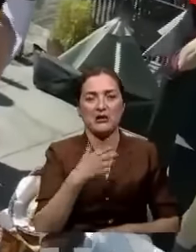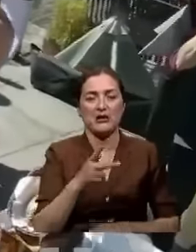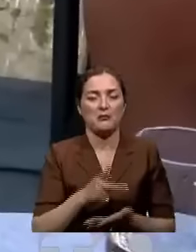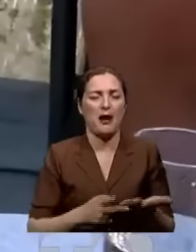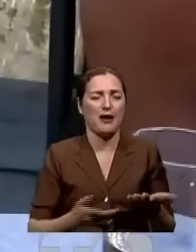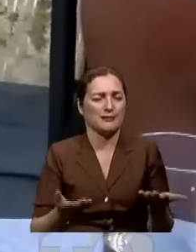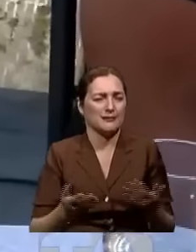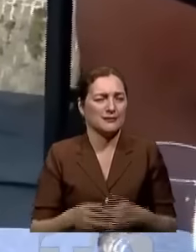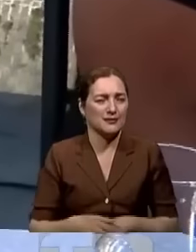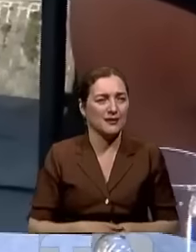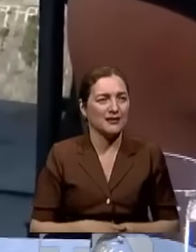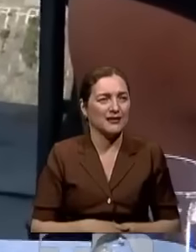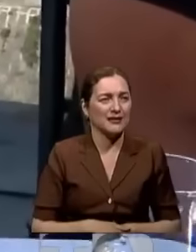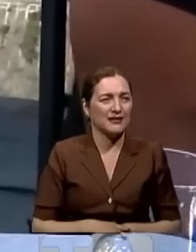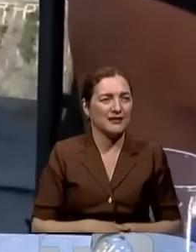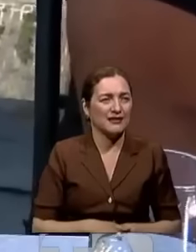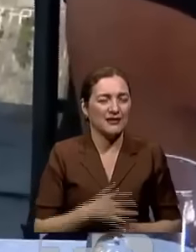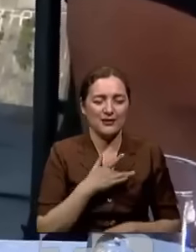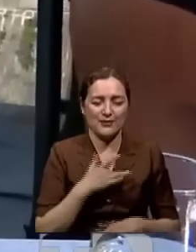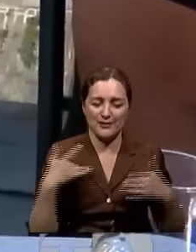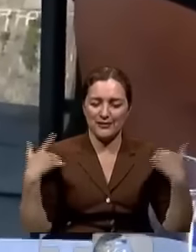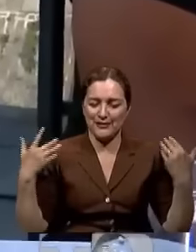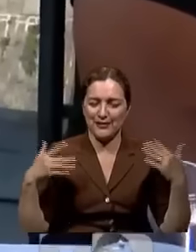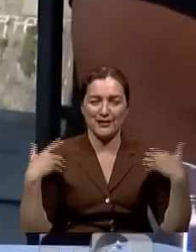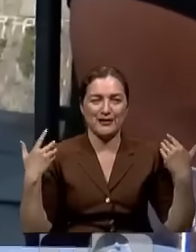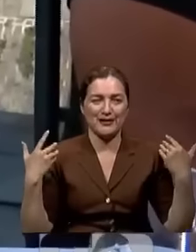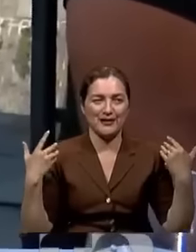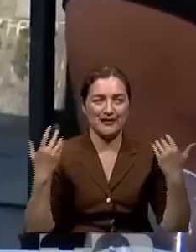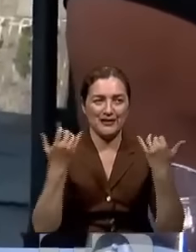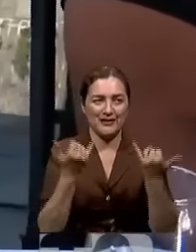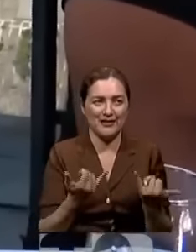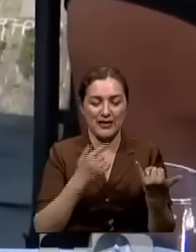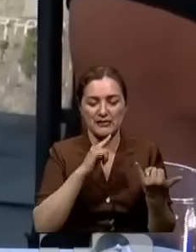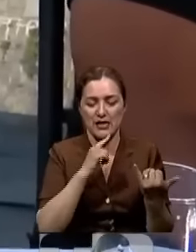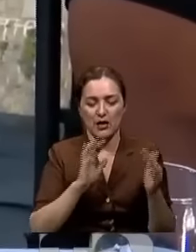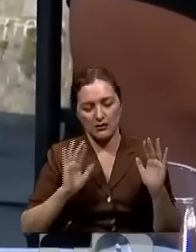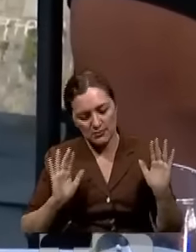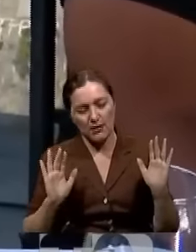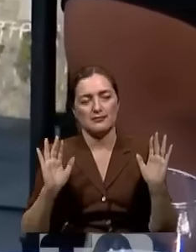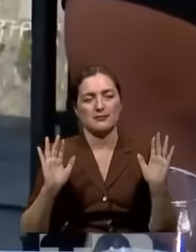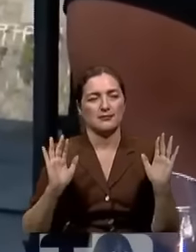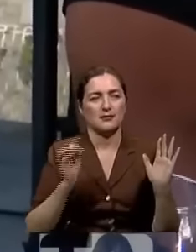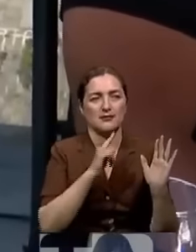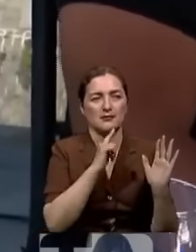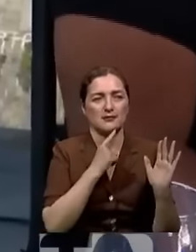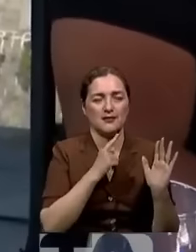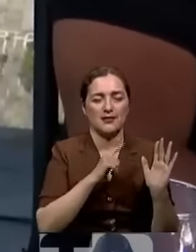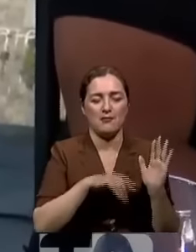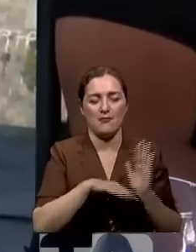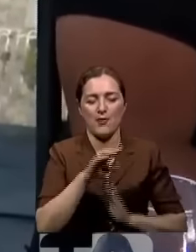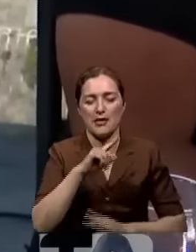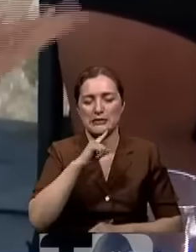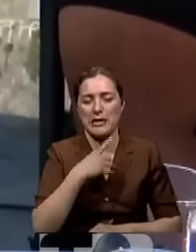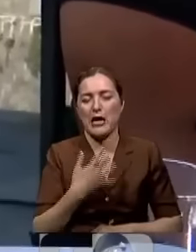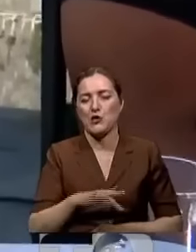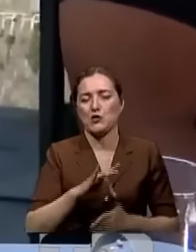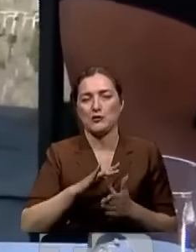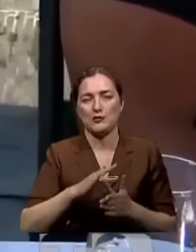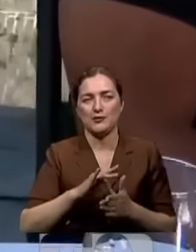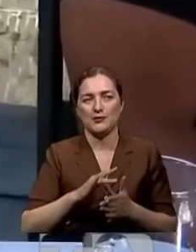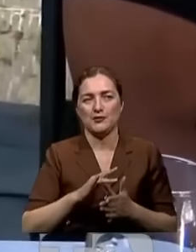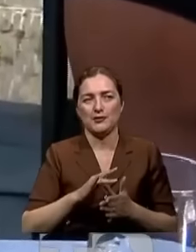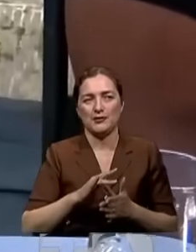Cuéntanos. Bueno, ya estuve muy contenta todo el recorrido, pero yo creo que hoy ya es algo muy, muy, muy riesgoso también